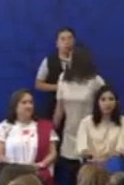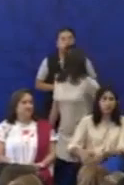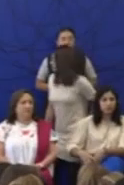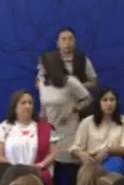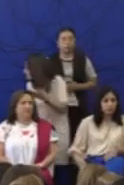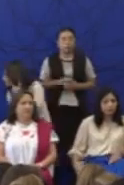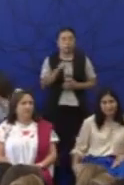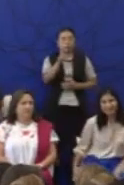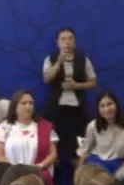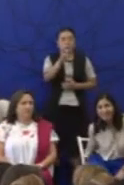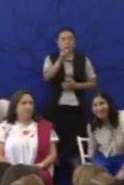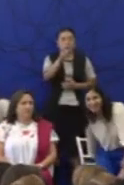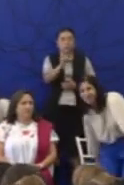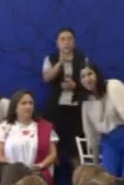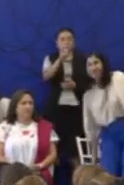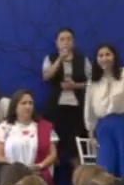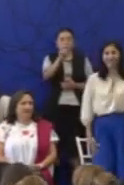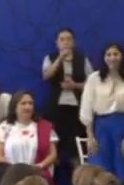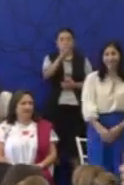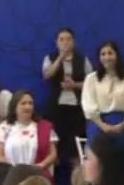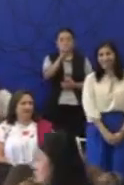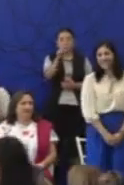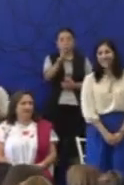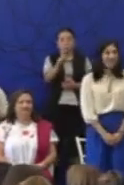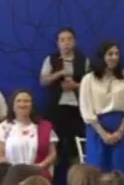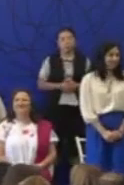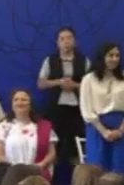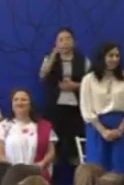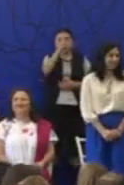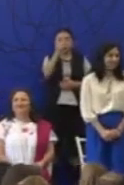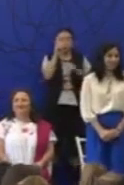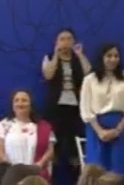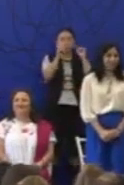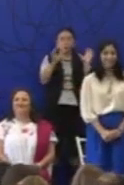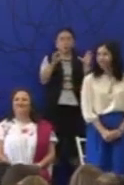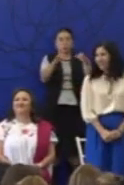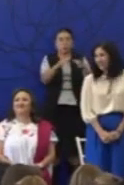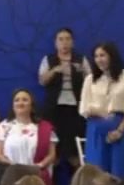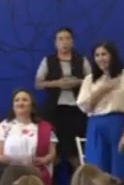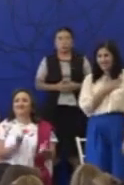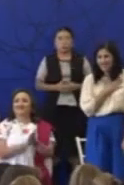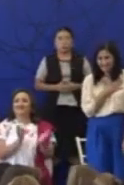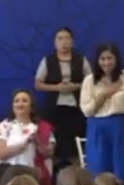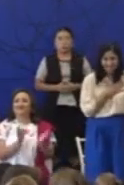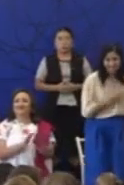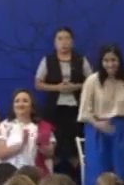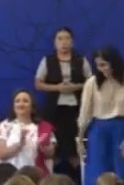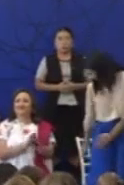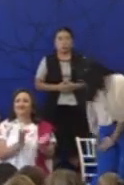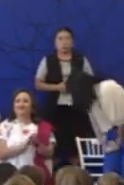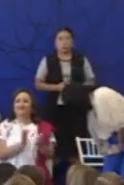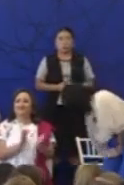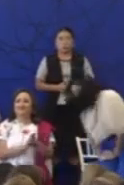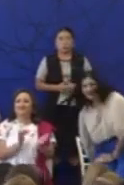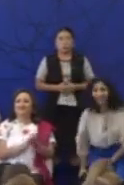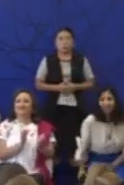Pérez, directora de gestión de los servicios de atención psiquiátrica, así como la doctora Norma Palacios Jiménez, jefa del área de gestión de proyectos en salud de la